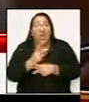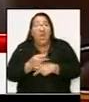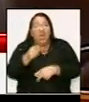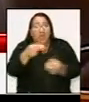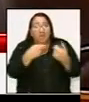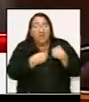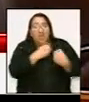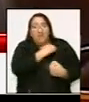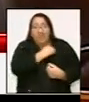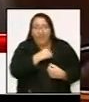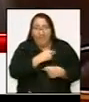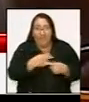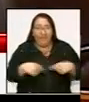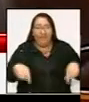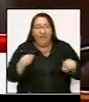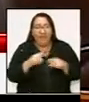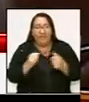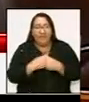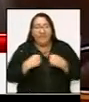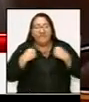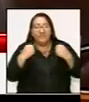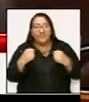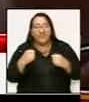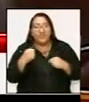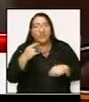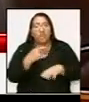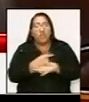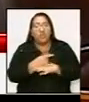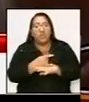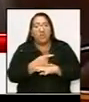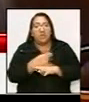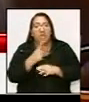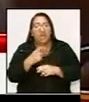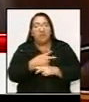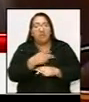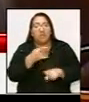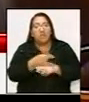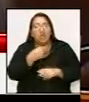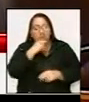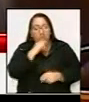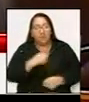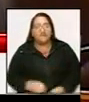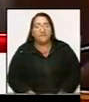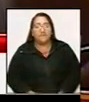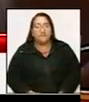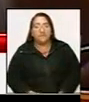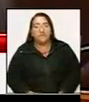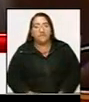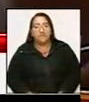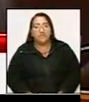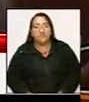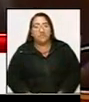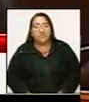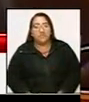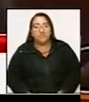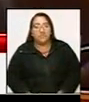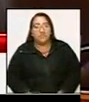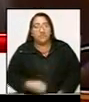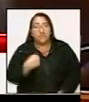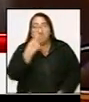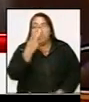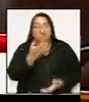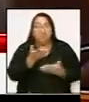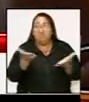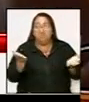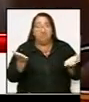prevención en la lucha contra la violencia contra las mujeres. No vemos ninguna